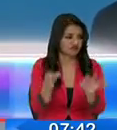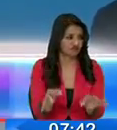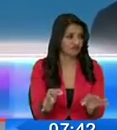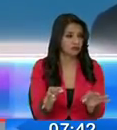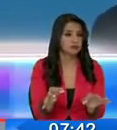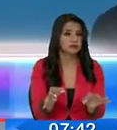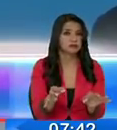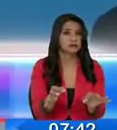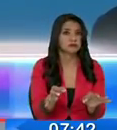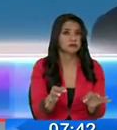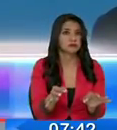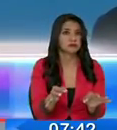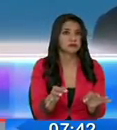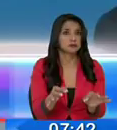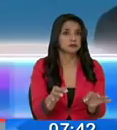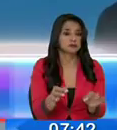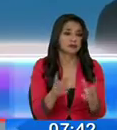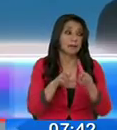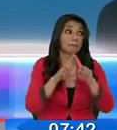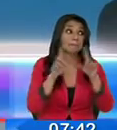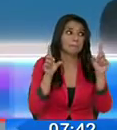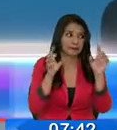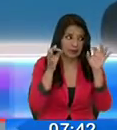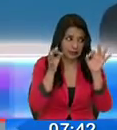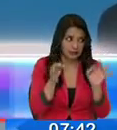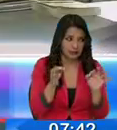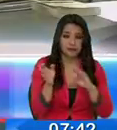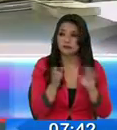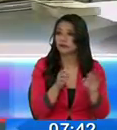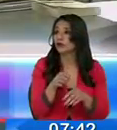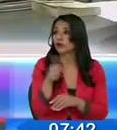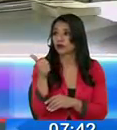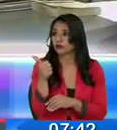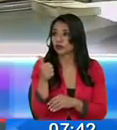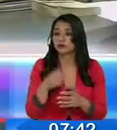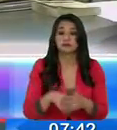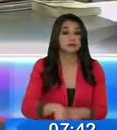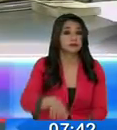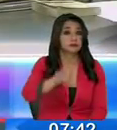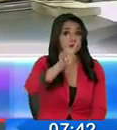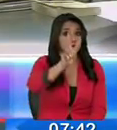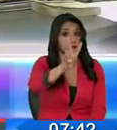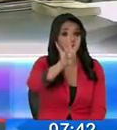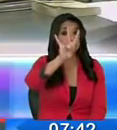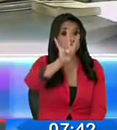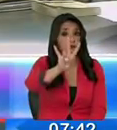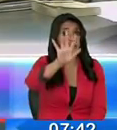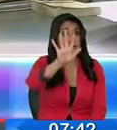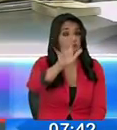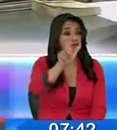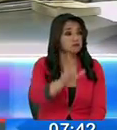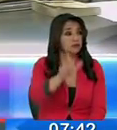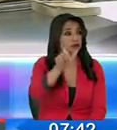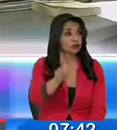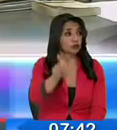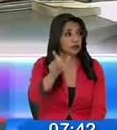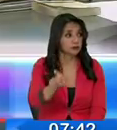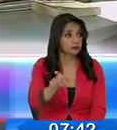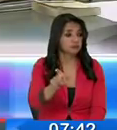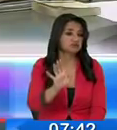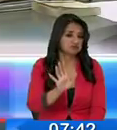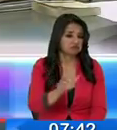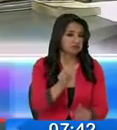tanto, tienen la condición de empresas. Y además son 275 personas